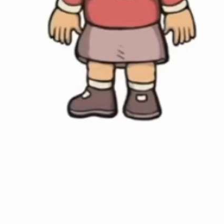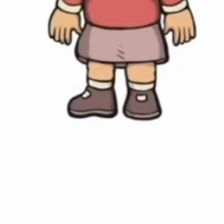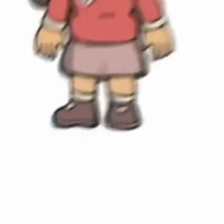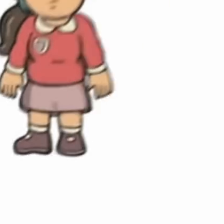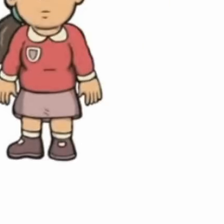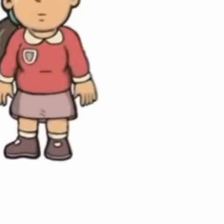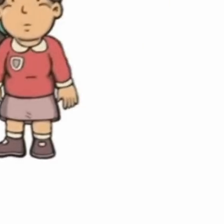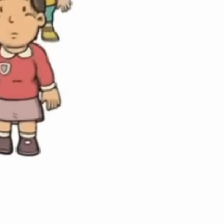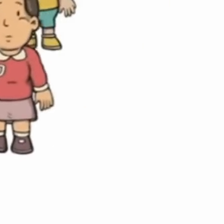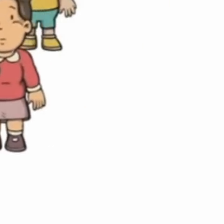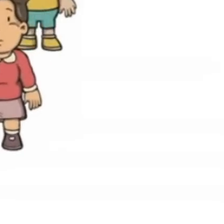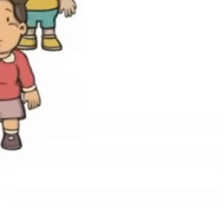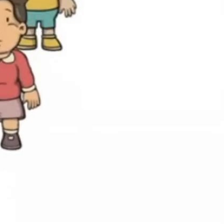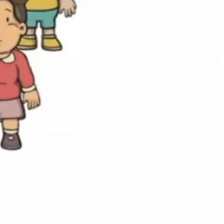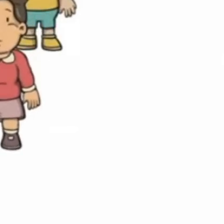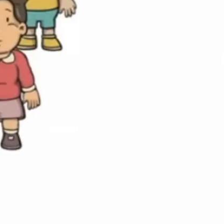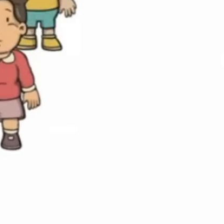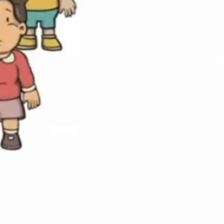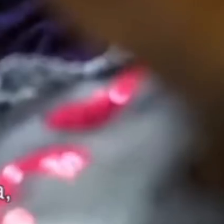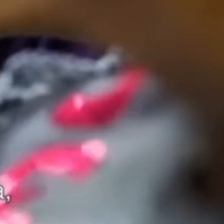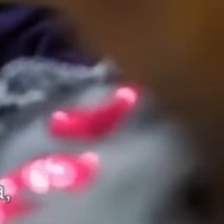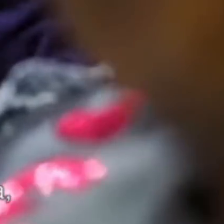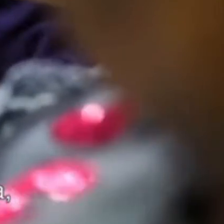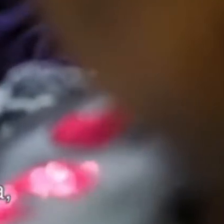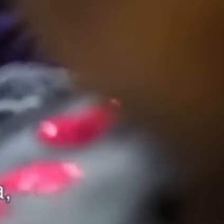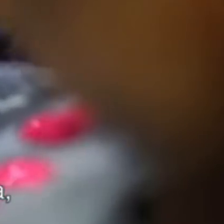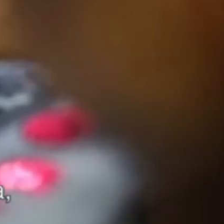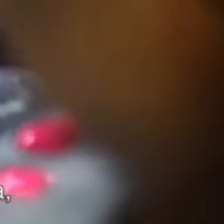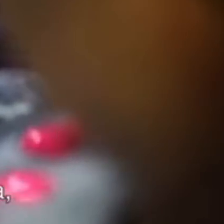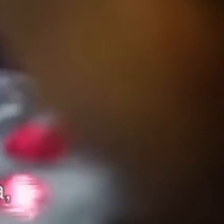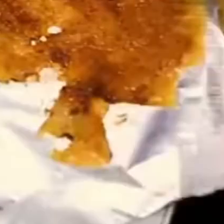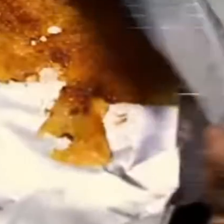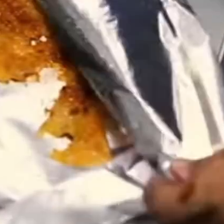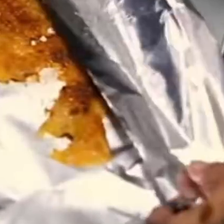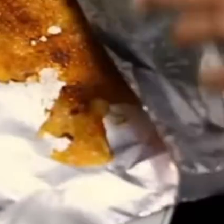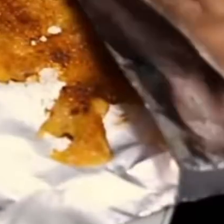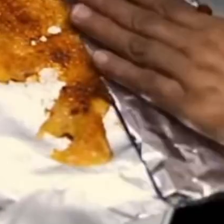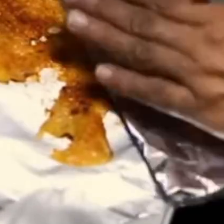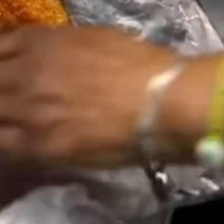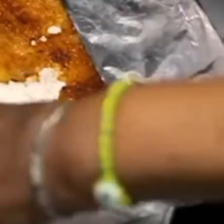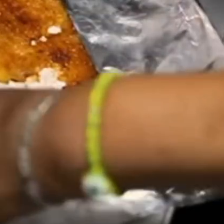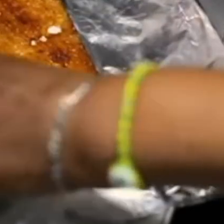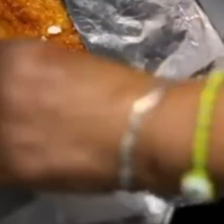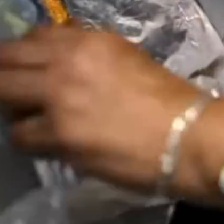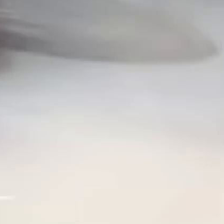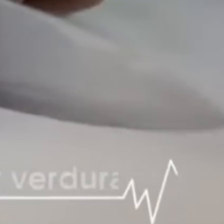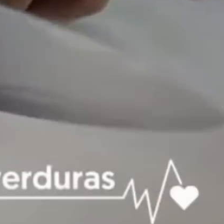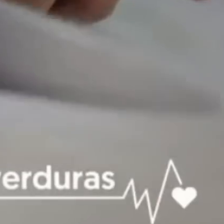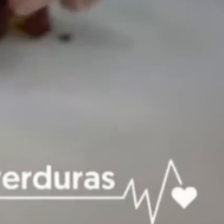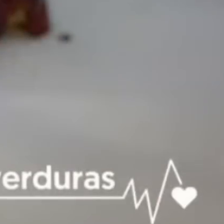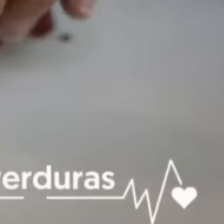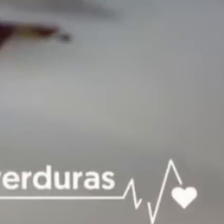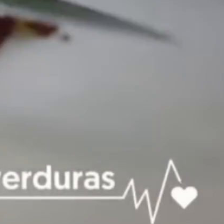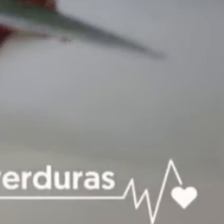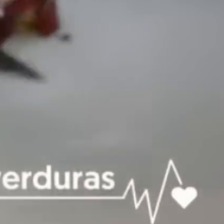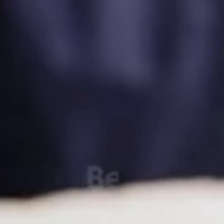México se ha multiplicado 5 veces. Puedes empezar por nuestra gran aliada, la alimentación saludable. Consume más